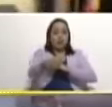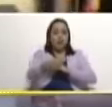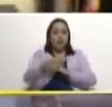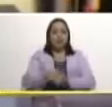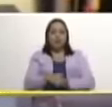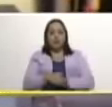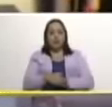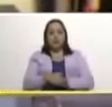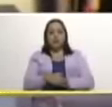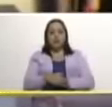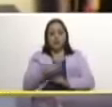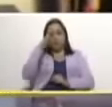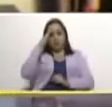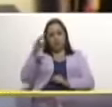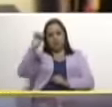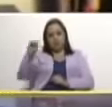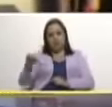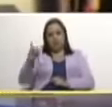y